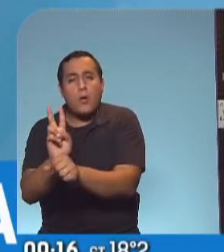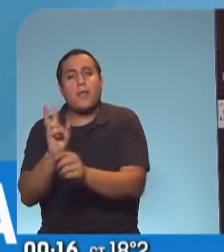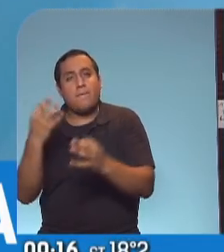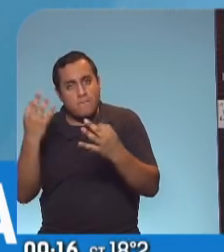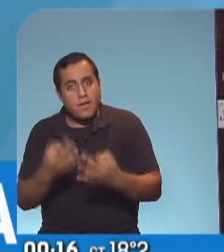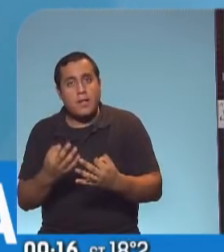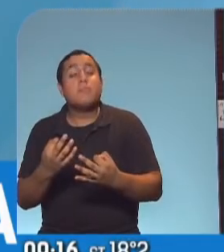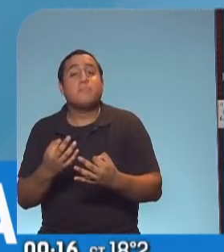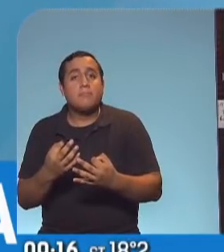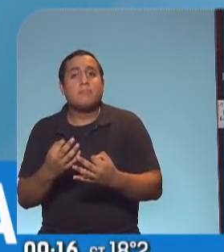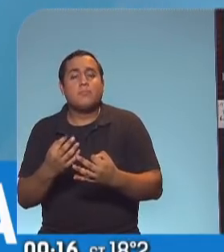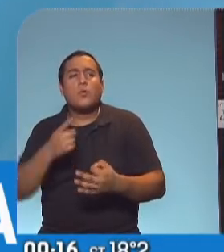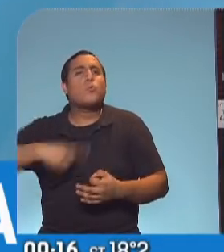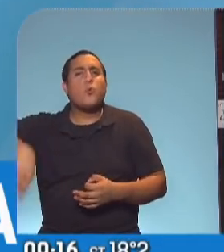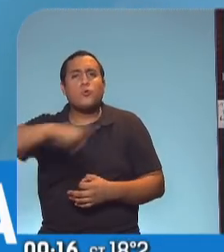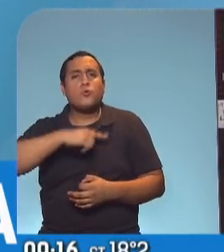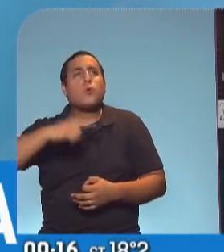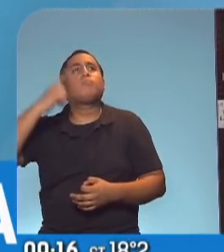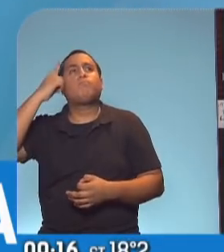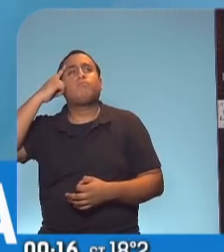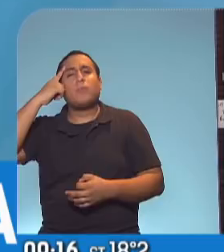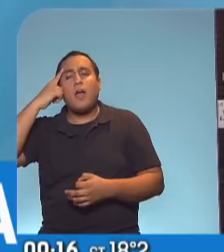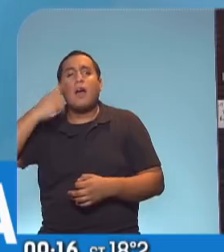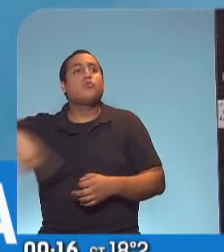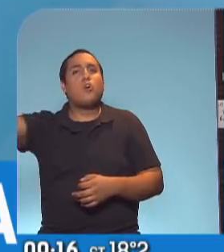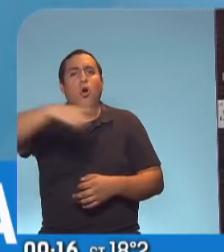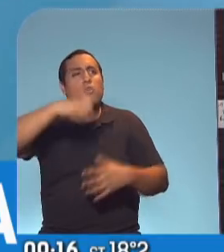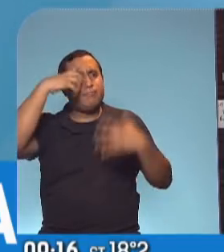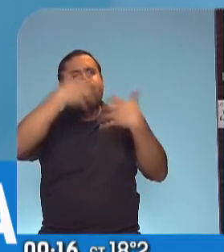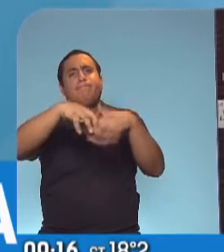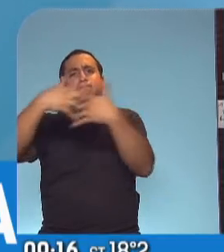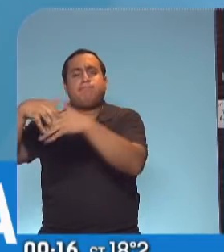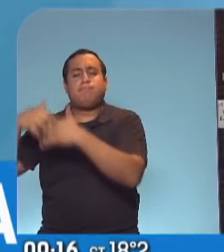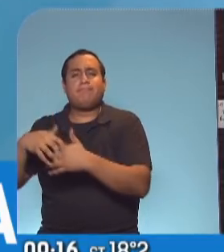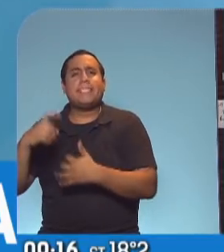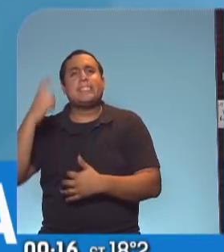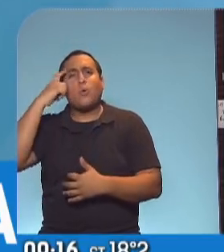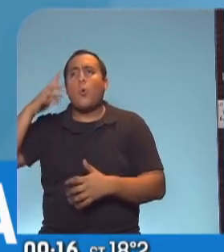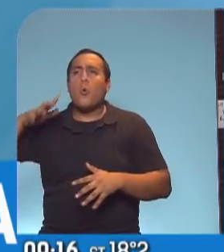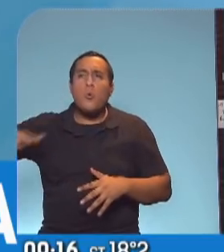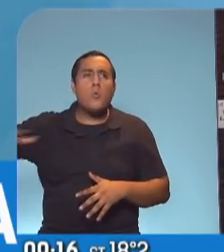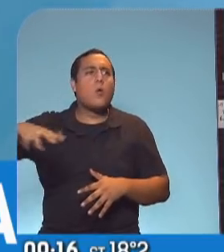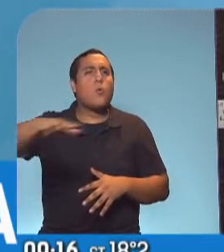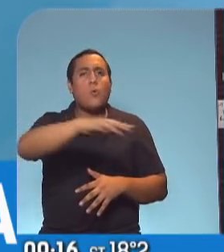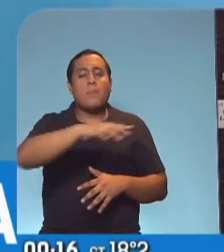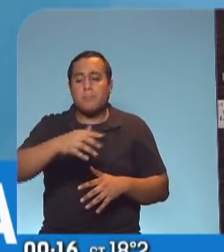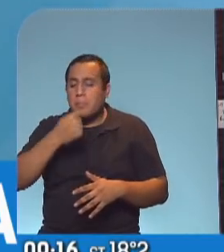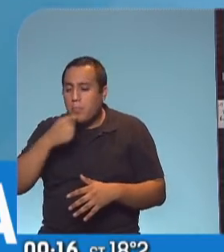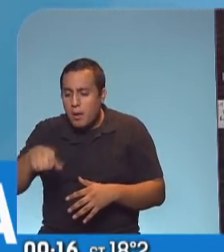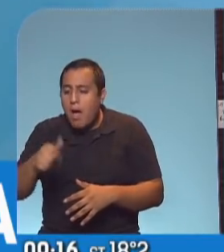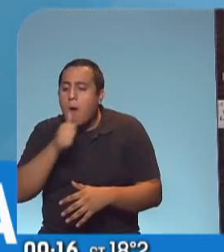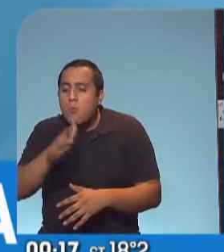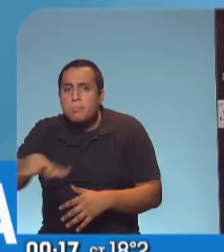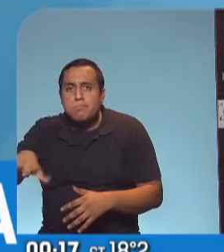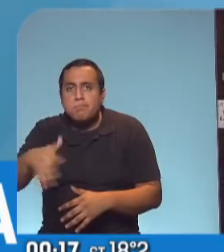preventivas, nosotros invitamos a que pensemos todos juntos en aquellos lugares donde se acumule agua